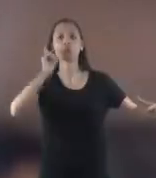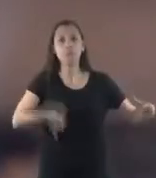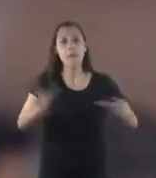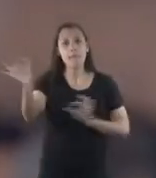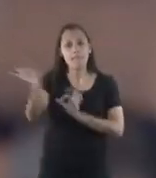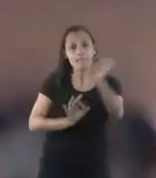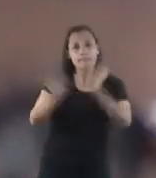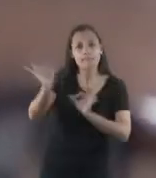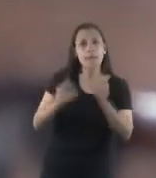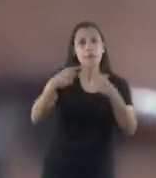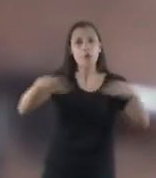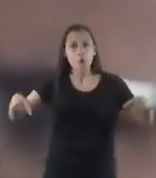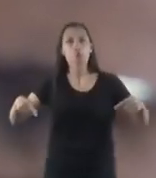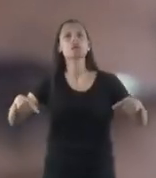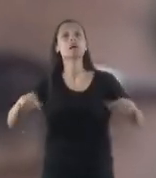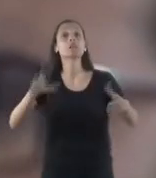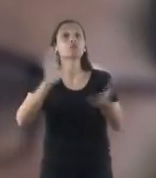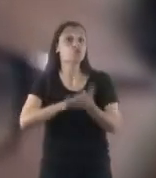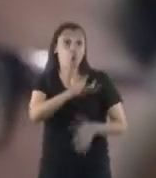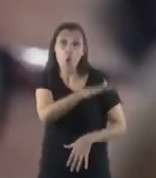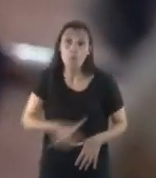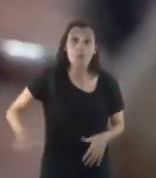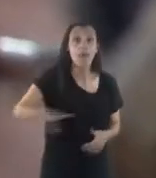diseño estratégico desde Vaca Muerta